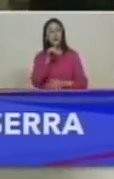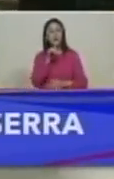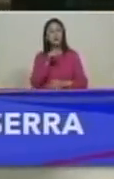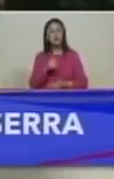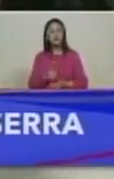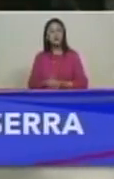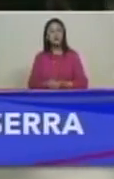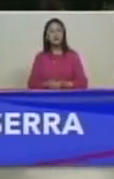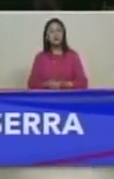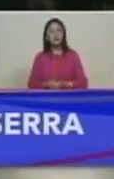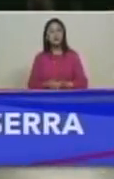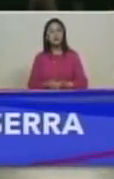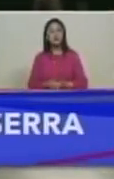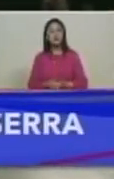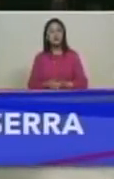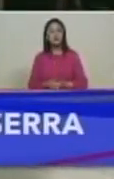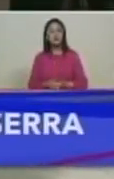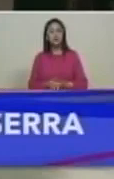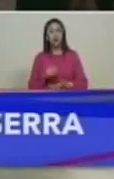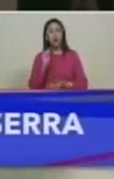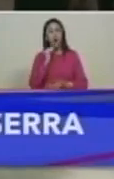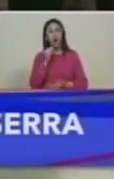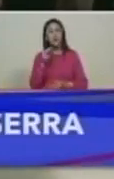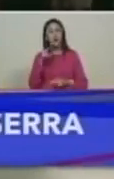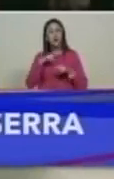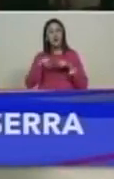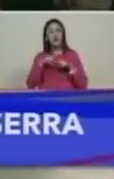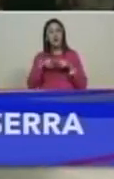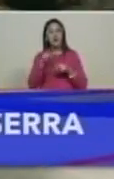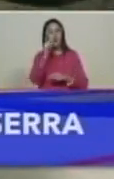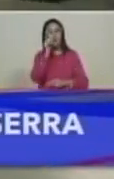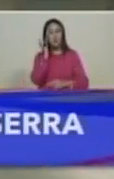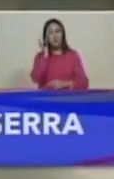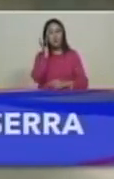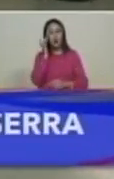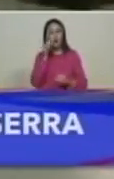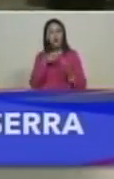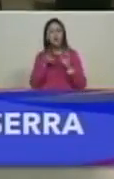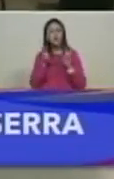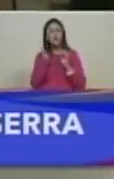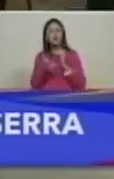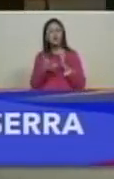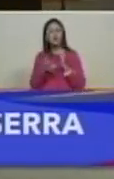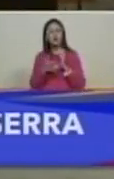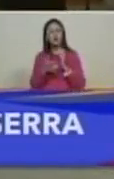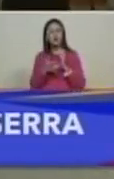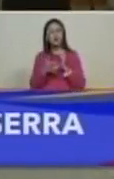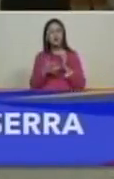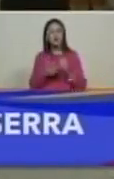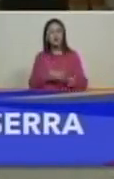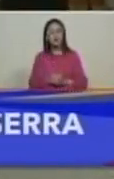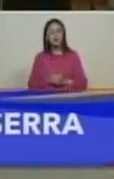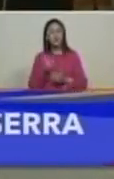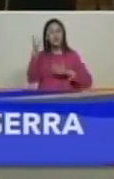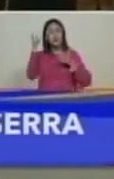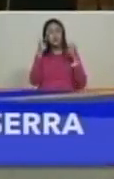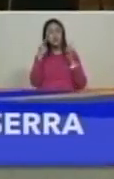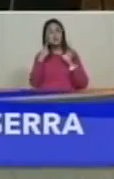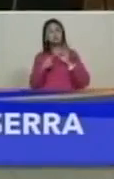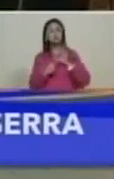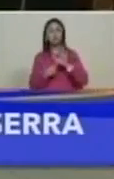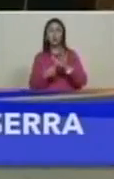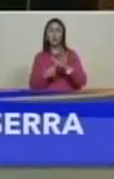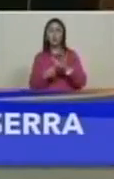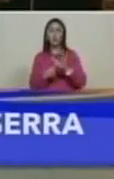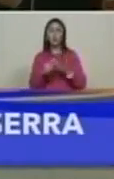generación Robert Serra, donde los jóvenes, los niños y las niñas pueden acceder a las nuevas tecnologías, presidente. El comandante Chávez nos mostró